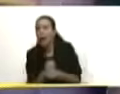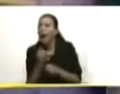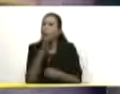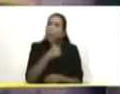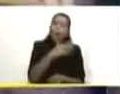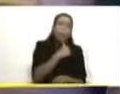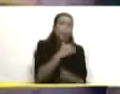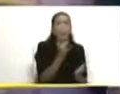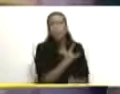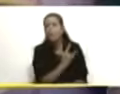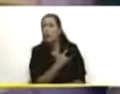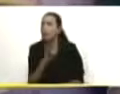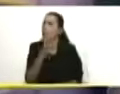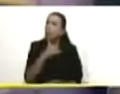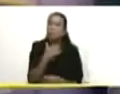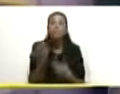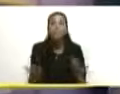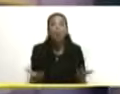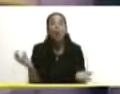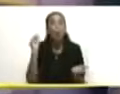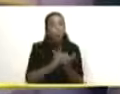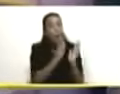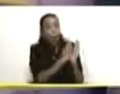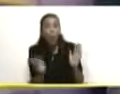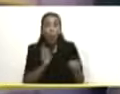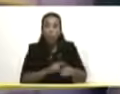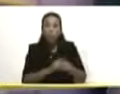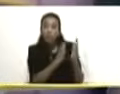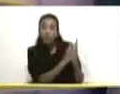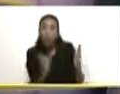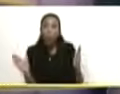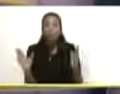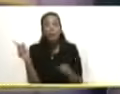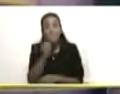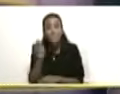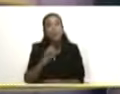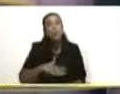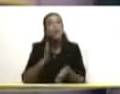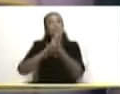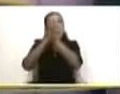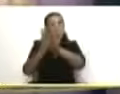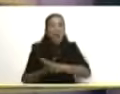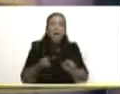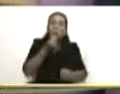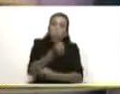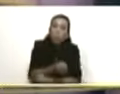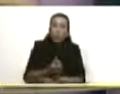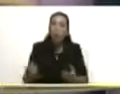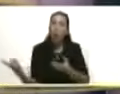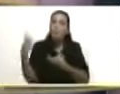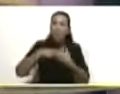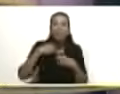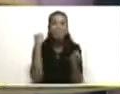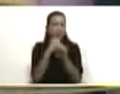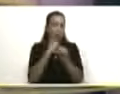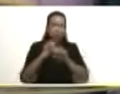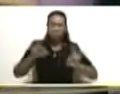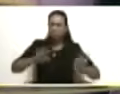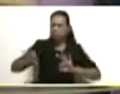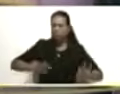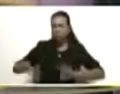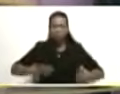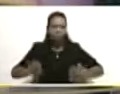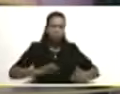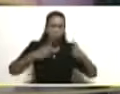la universidad, puedan en el corto plazo, en estos próximos meses, culminar sus estudios e incorporarse rápidamente en la